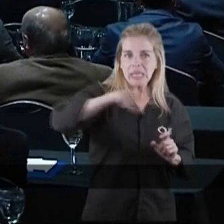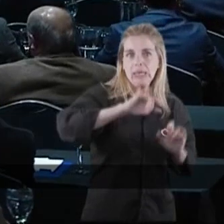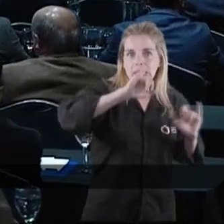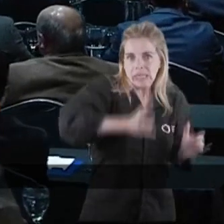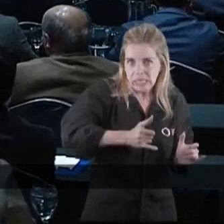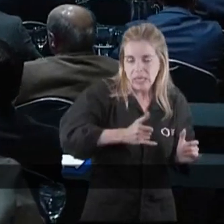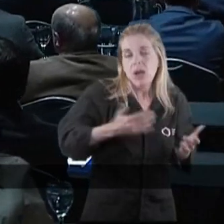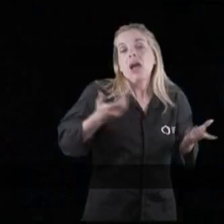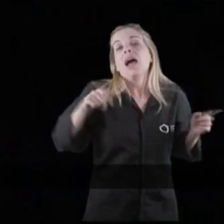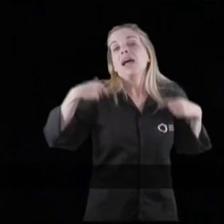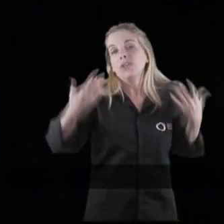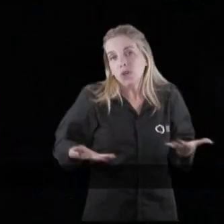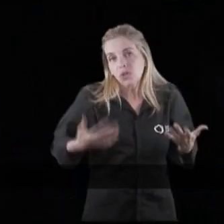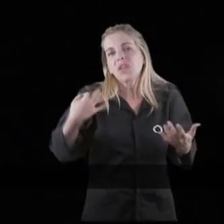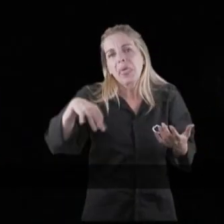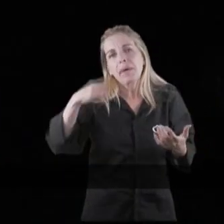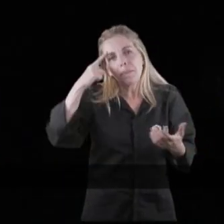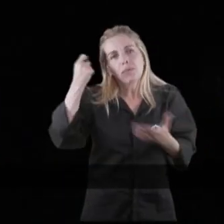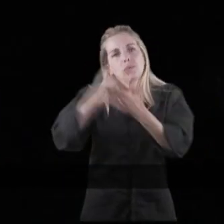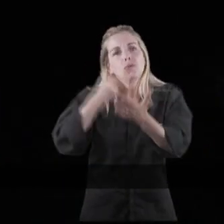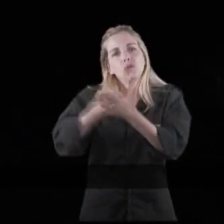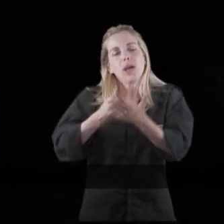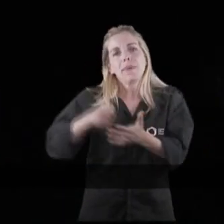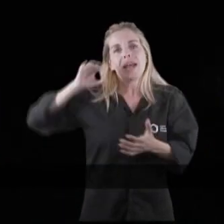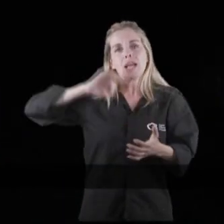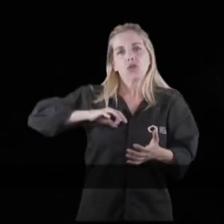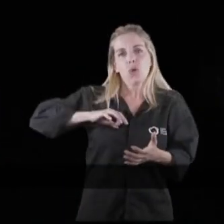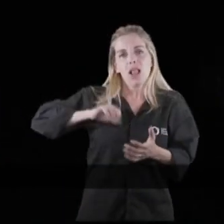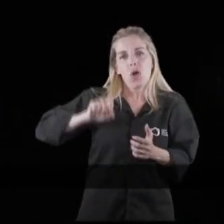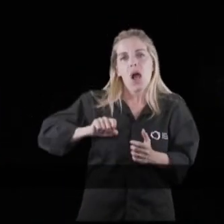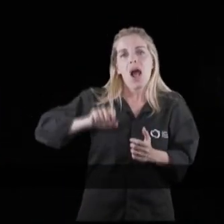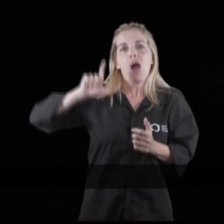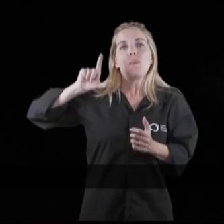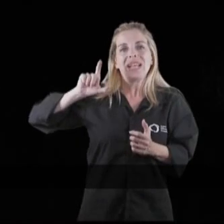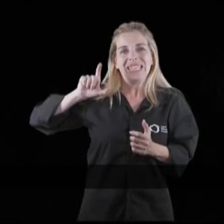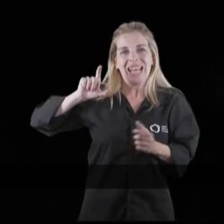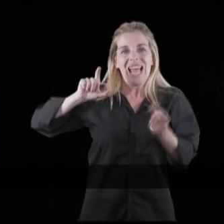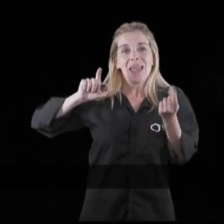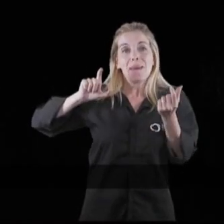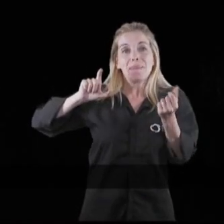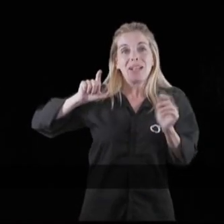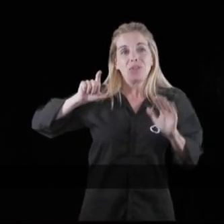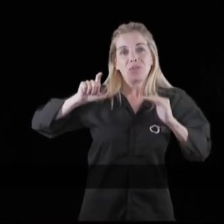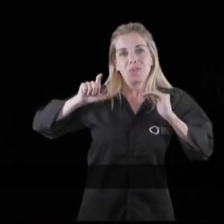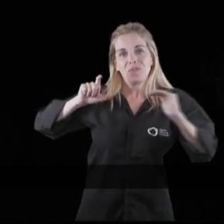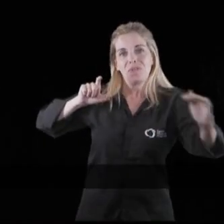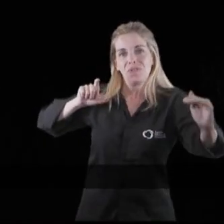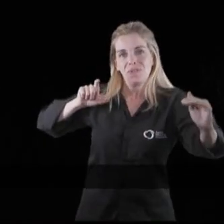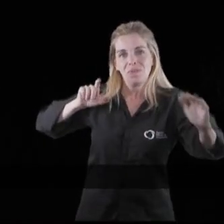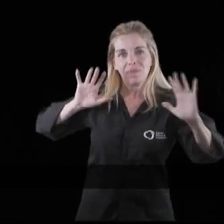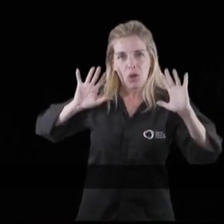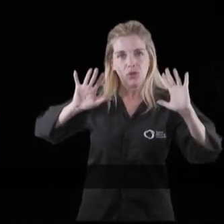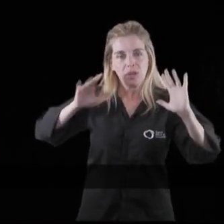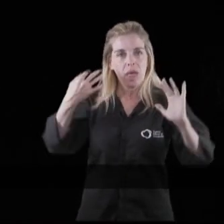tenemos que estar interesados para que el salario se recupere más rápido, parar esta escalada de precios. Y tenemos que